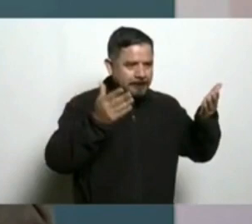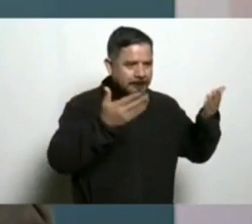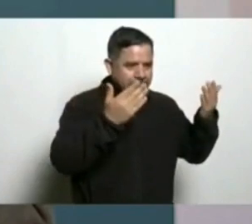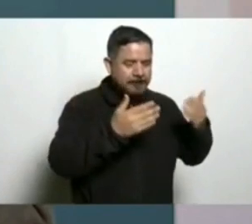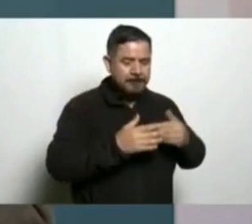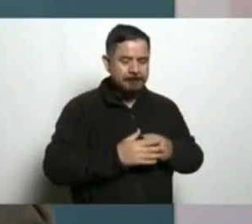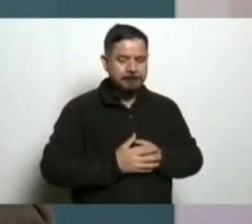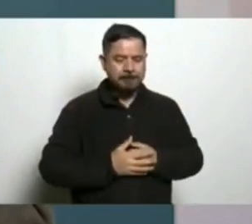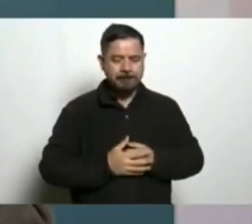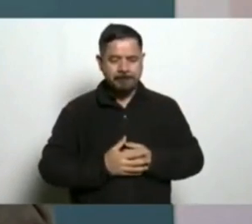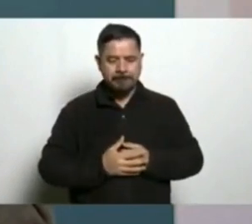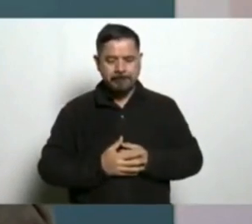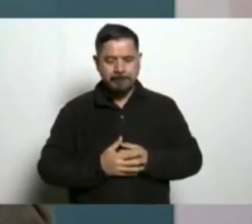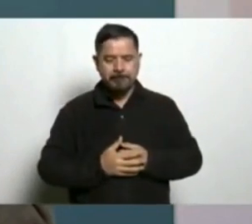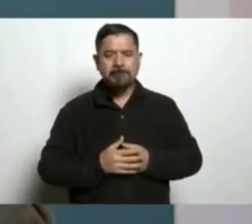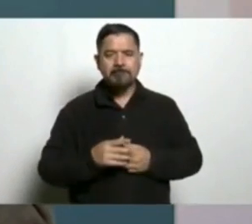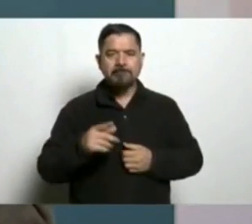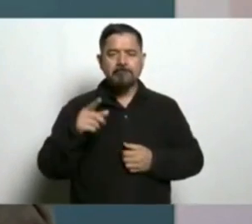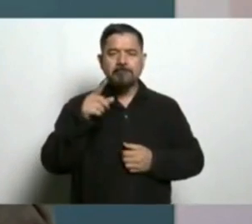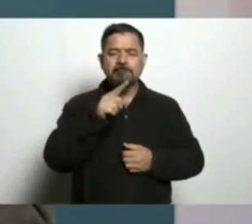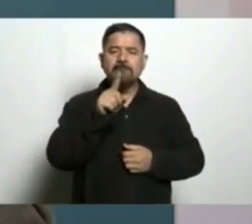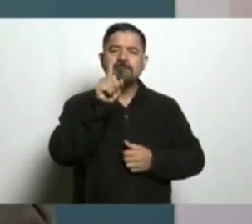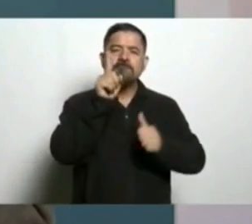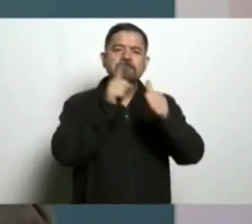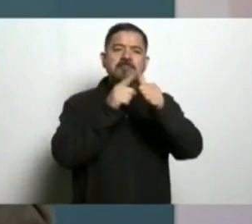edición de un periódico